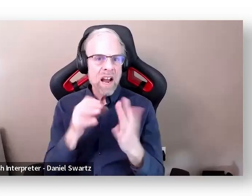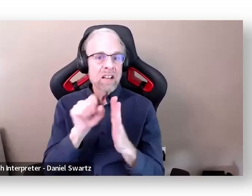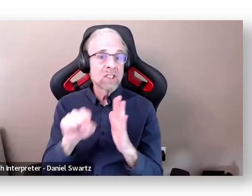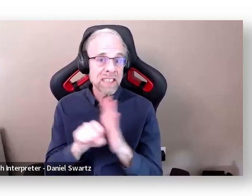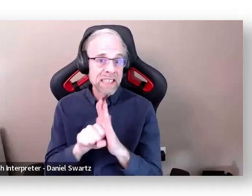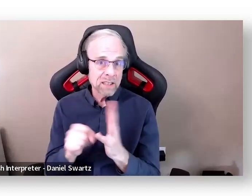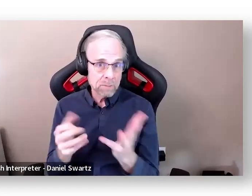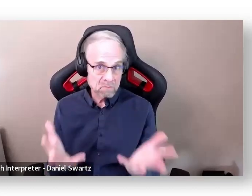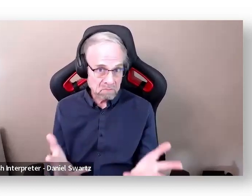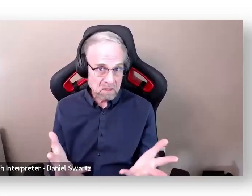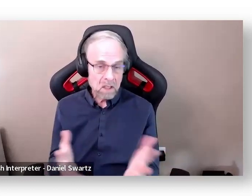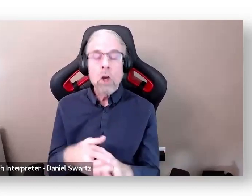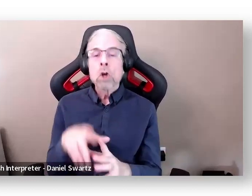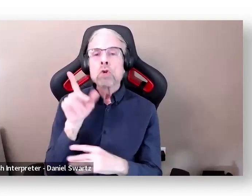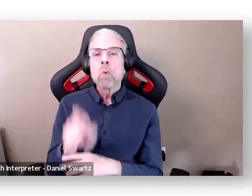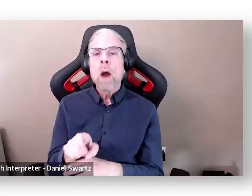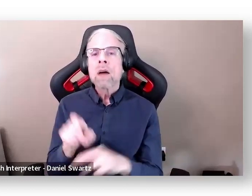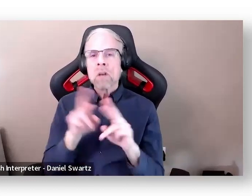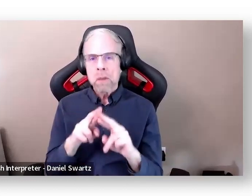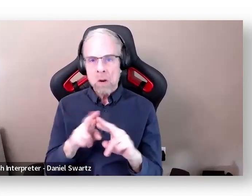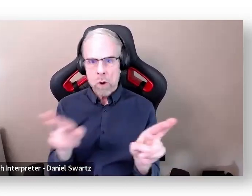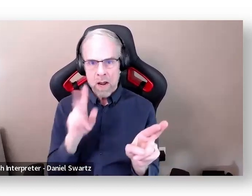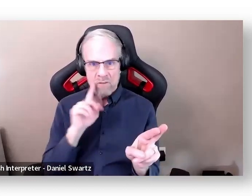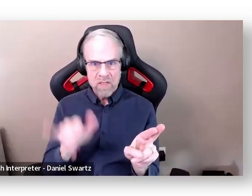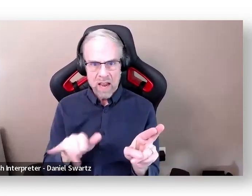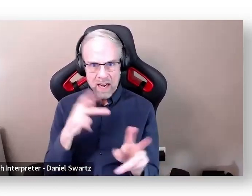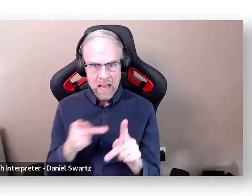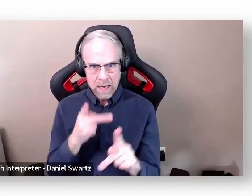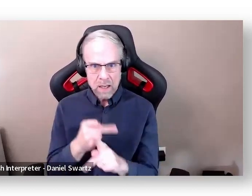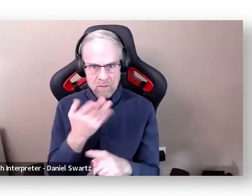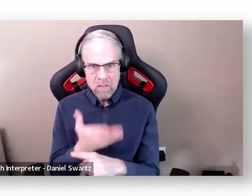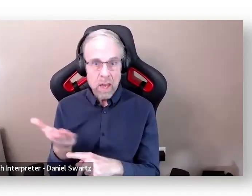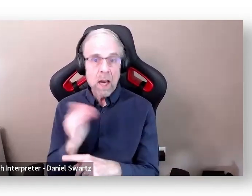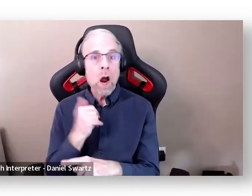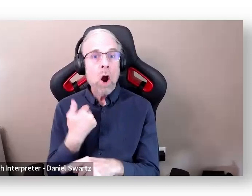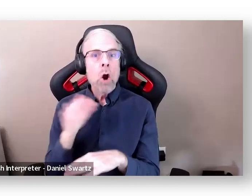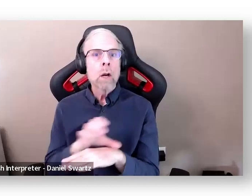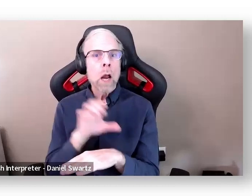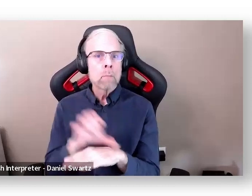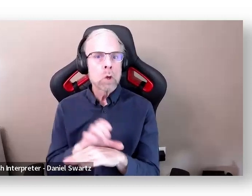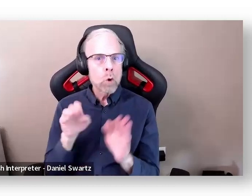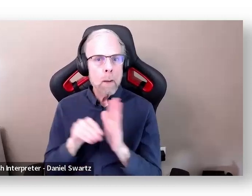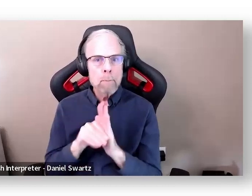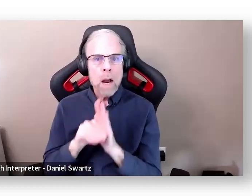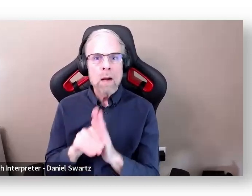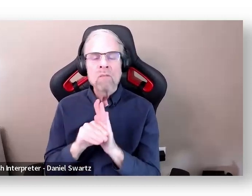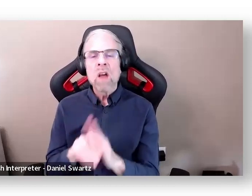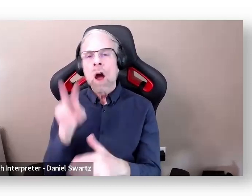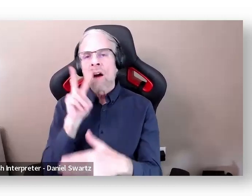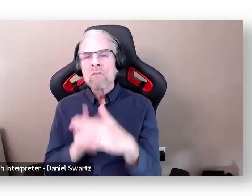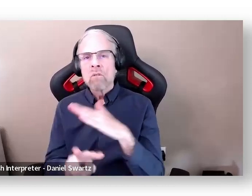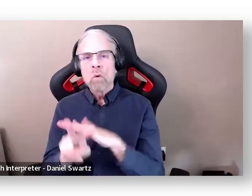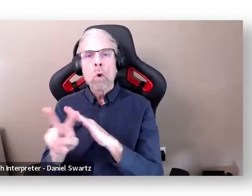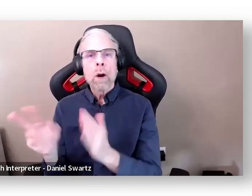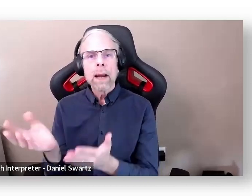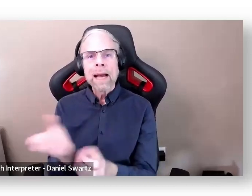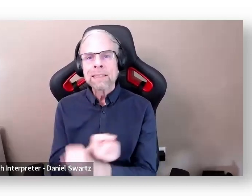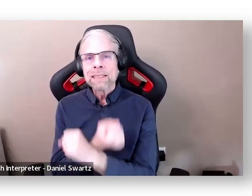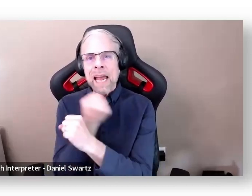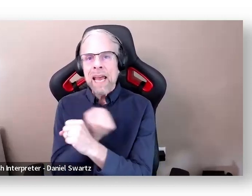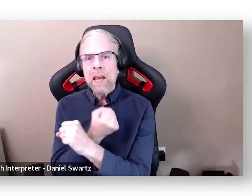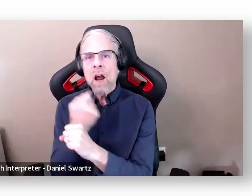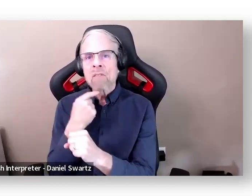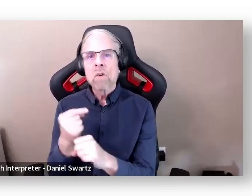que nos preocupan. Es lo que más nos preocupa. Nosotros tenemos que estar listos para eso. Nuestro